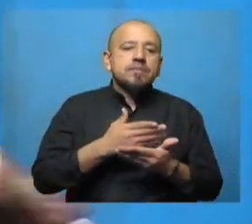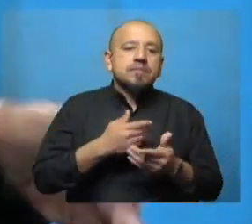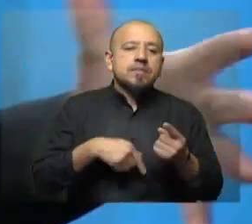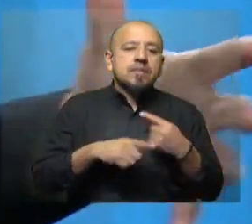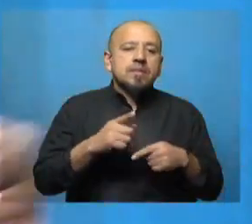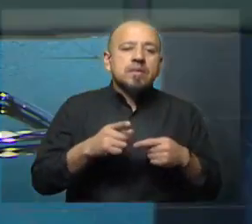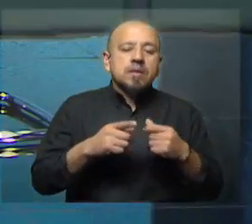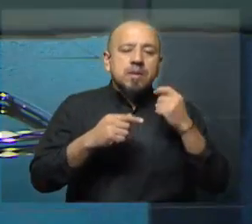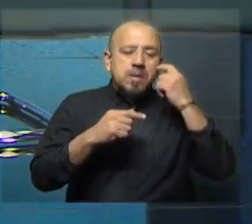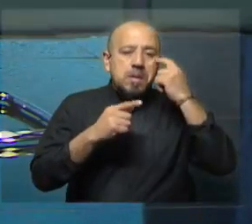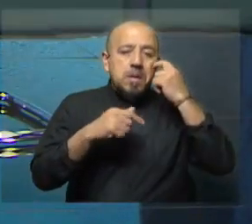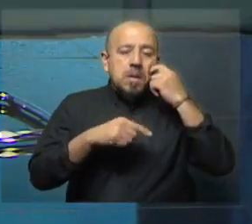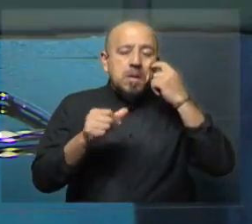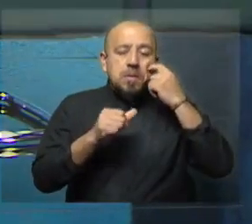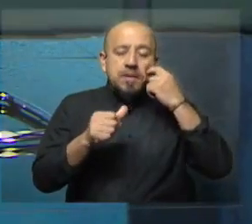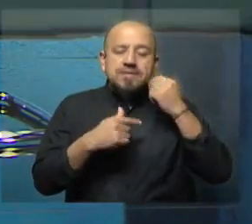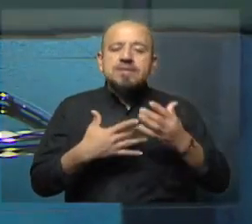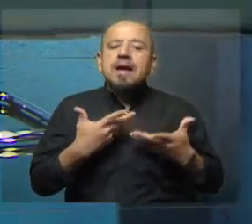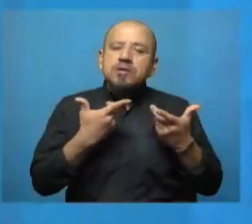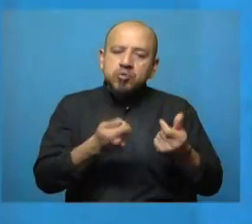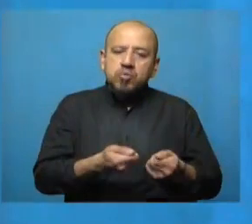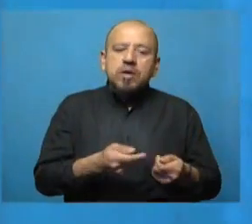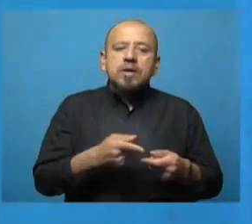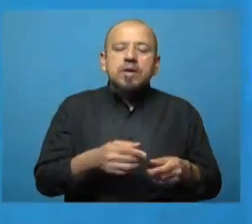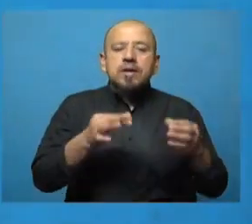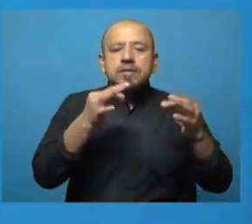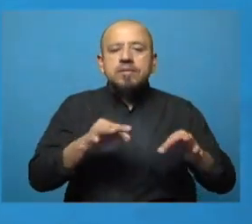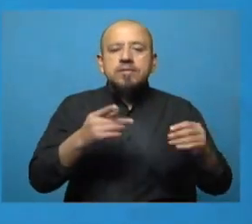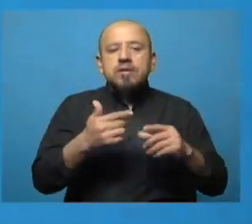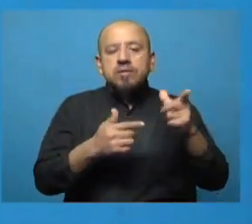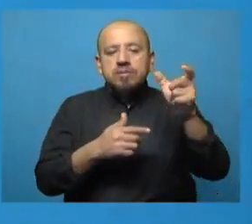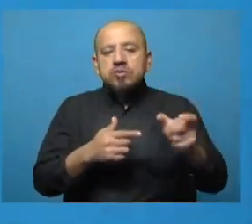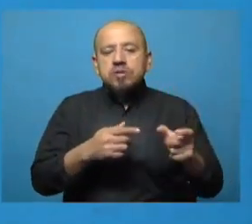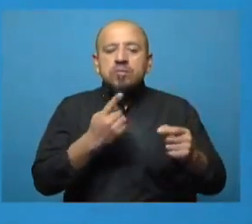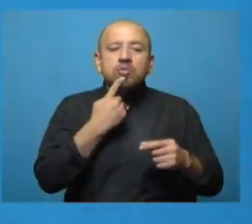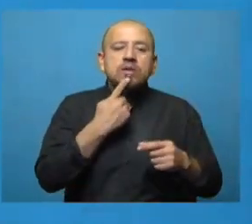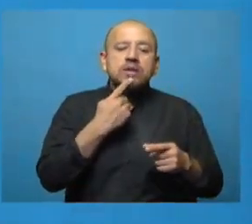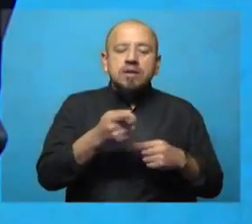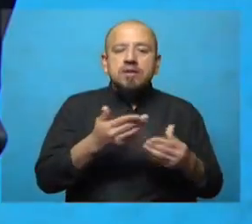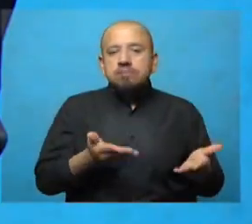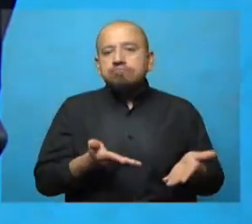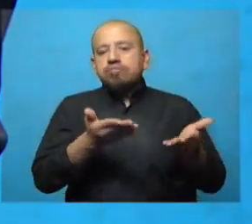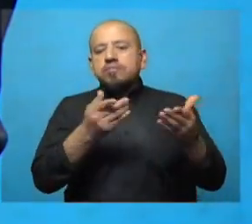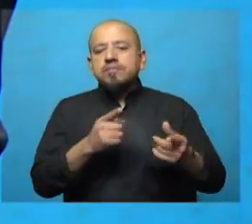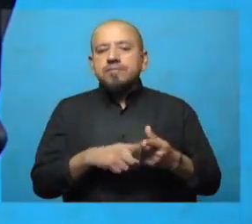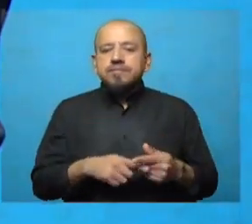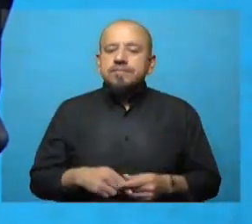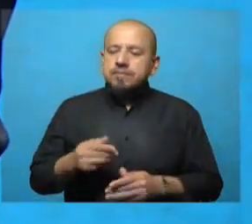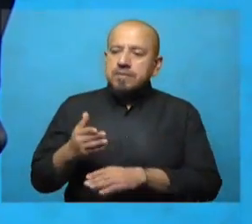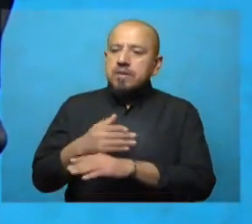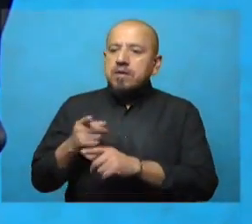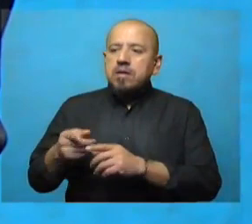ponerle condimento a lo que a lo que candidato necesita y antes de hacerlo